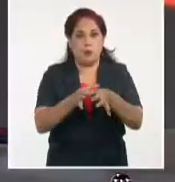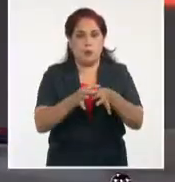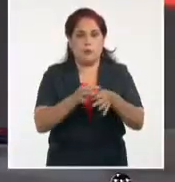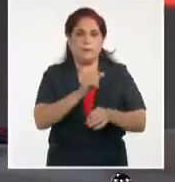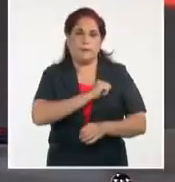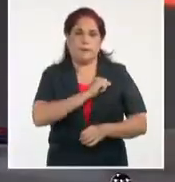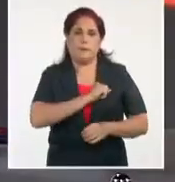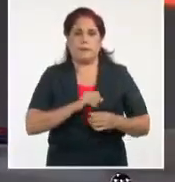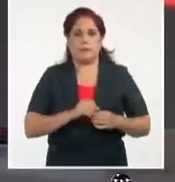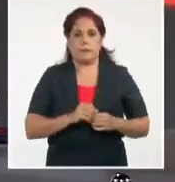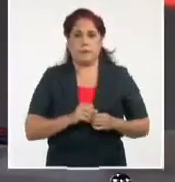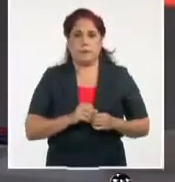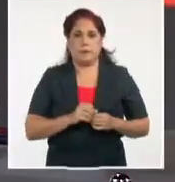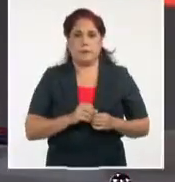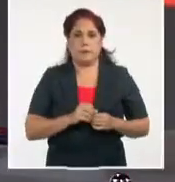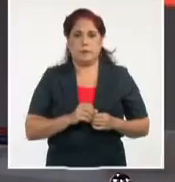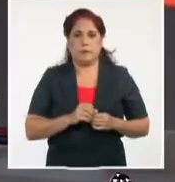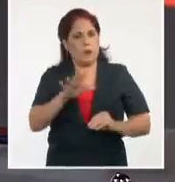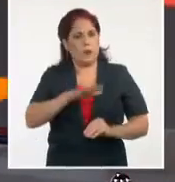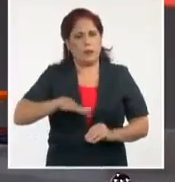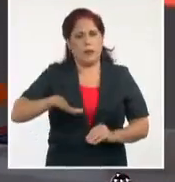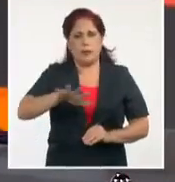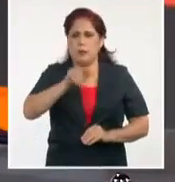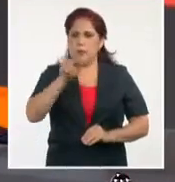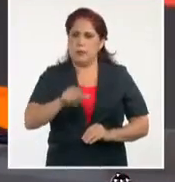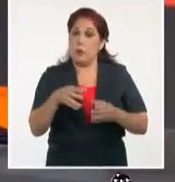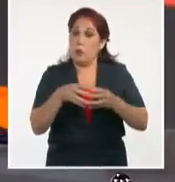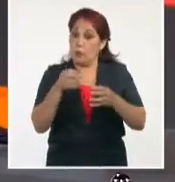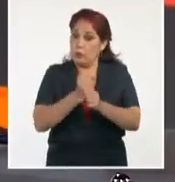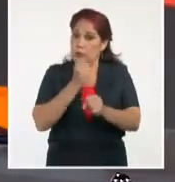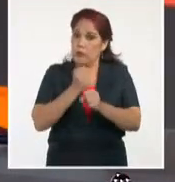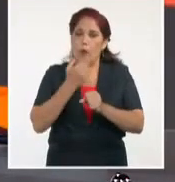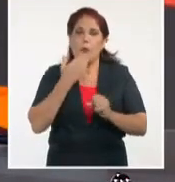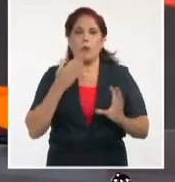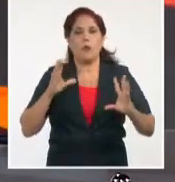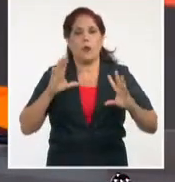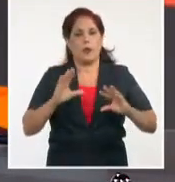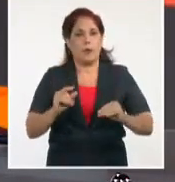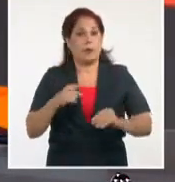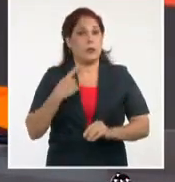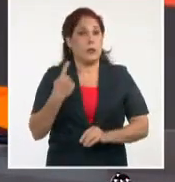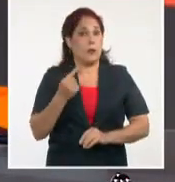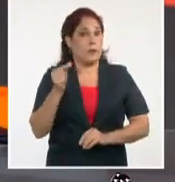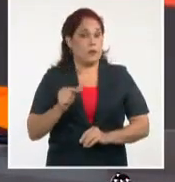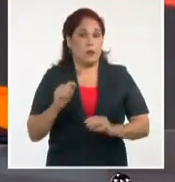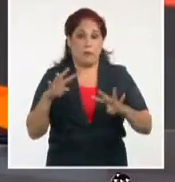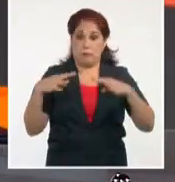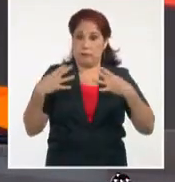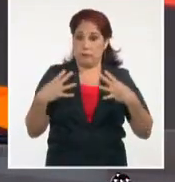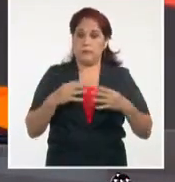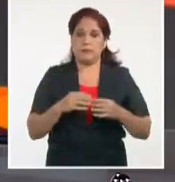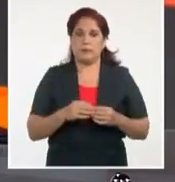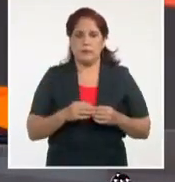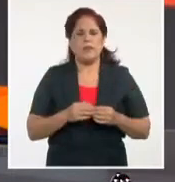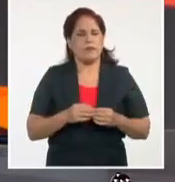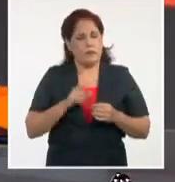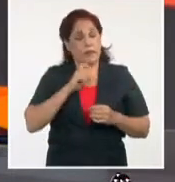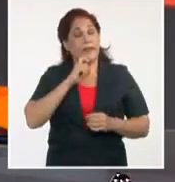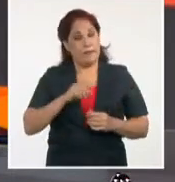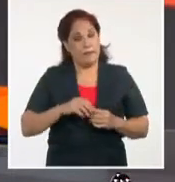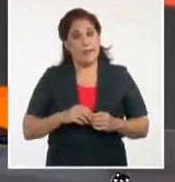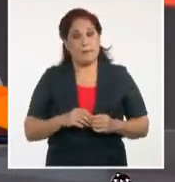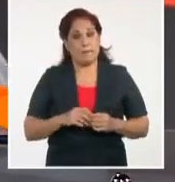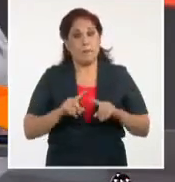es, Randy, buenas noches a todas las personas que nos escuchan. Realmente fue un reto,